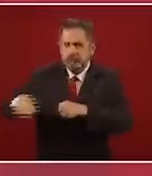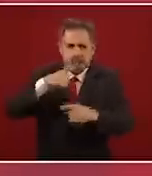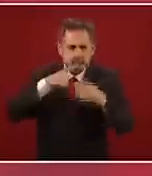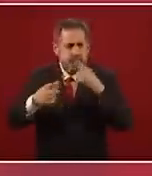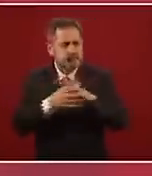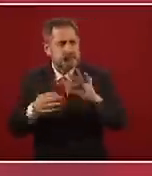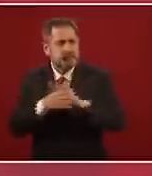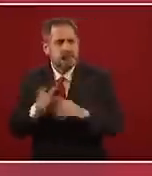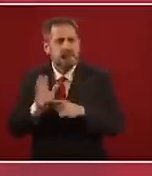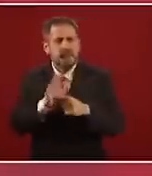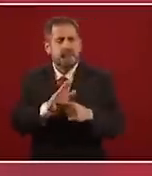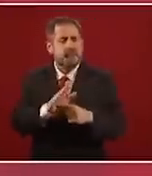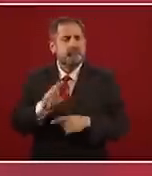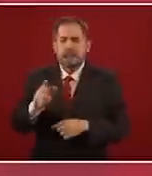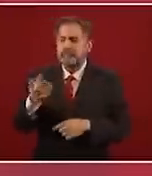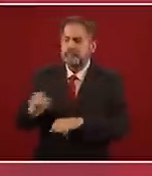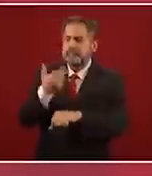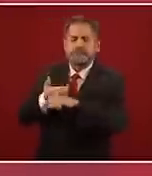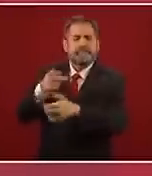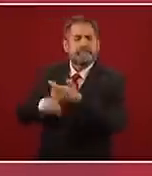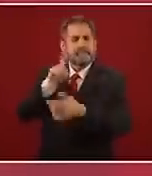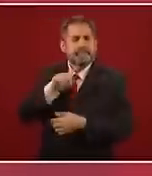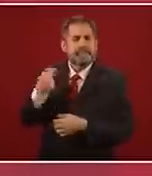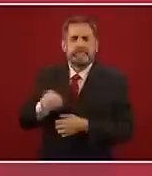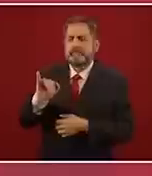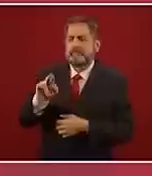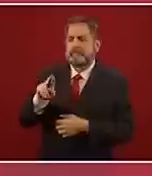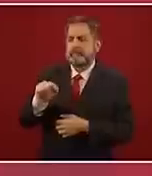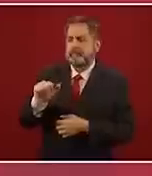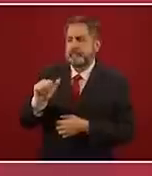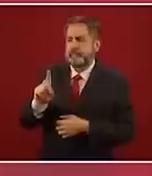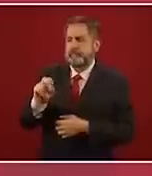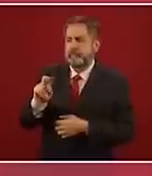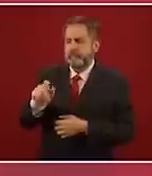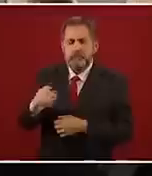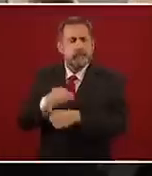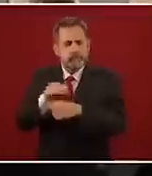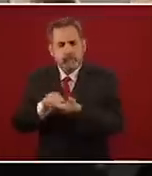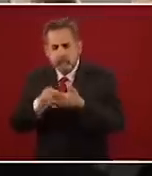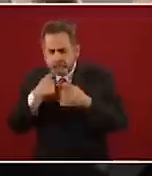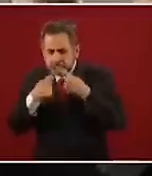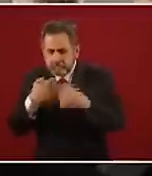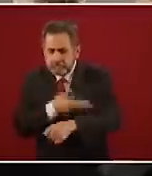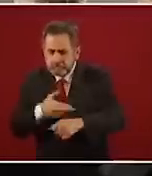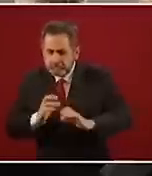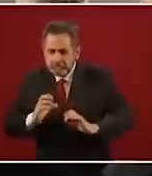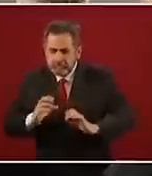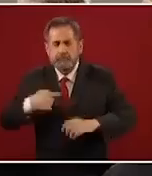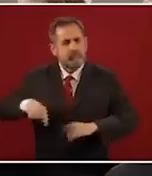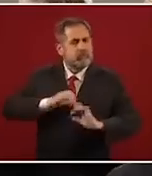presentó la secretaria Irma Sandoval la semana pasada, y vamos a ser muy cuidadosos